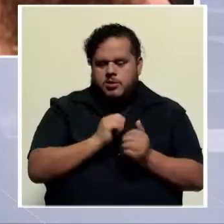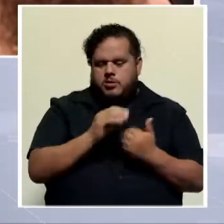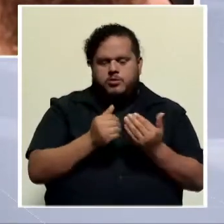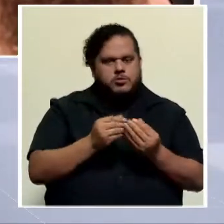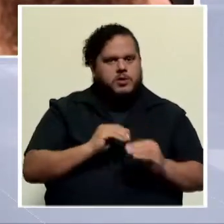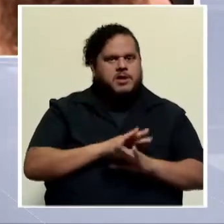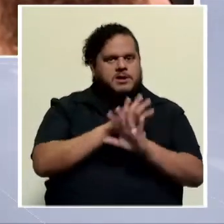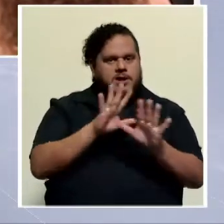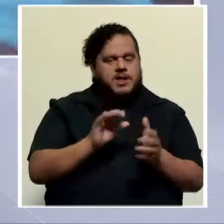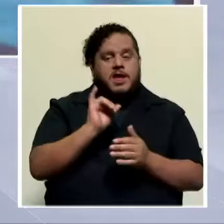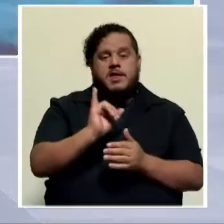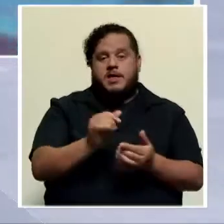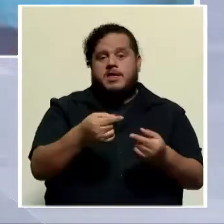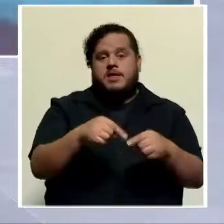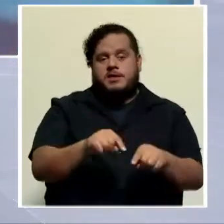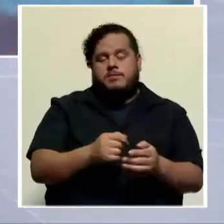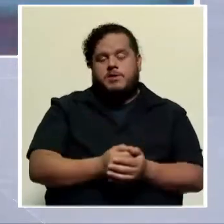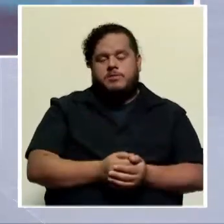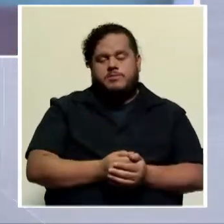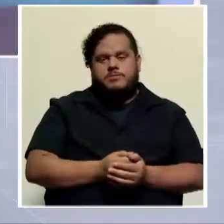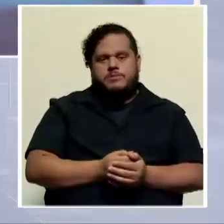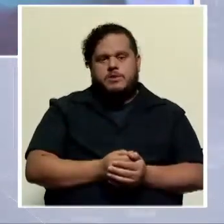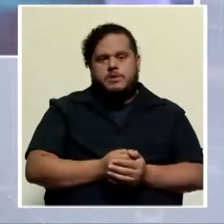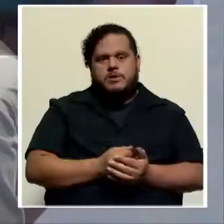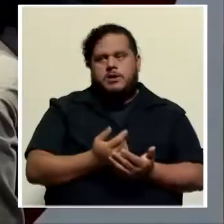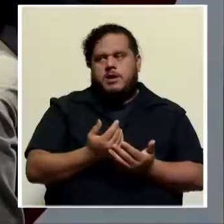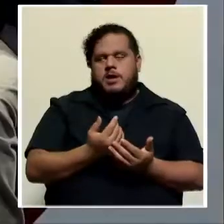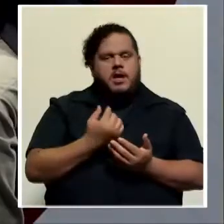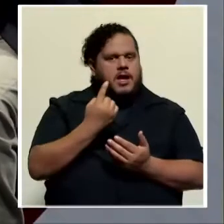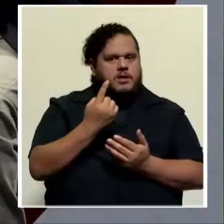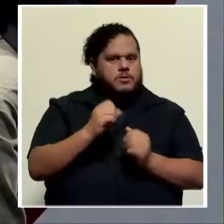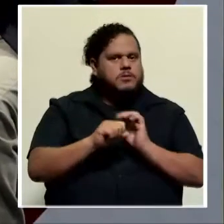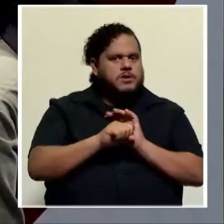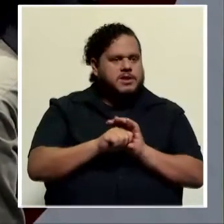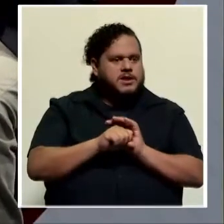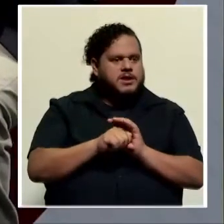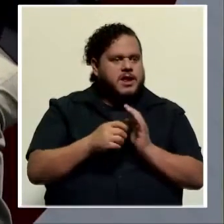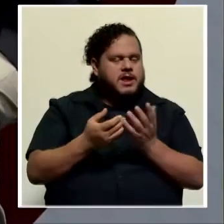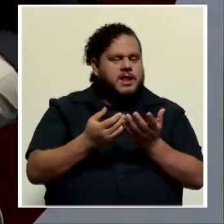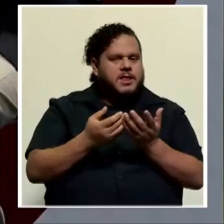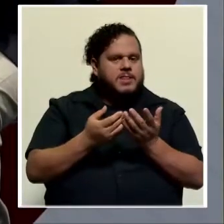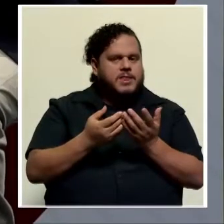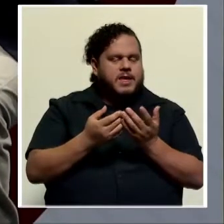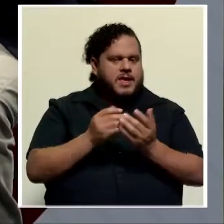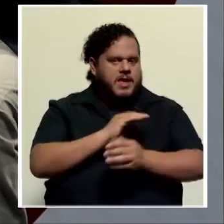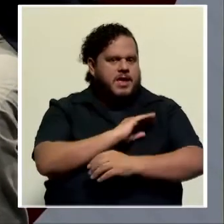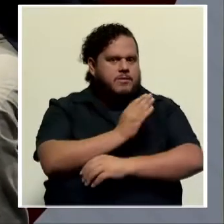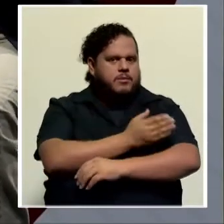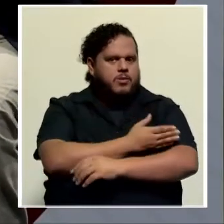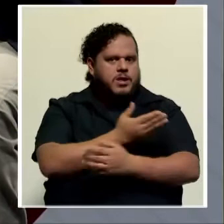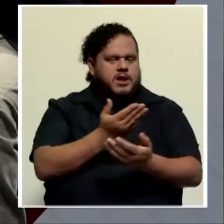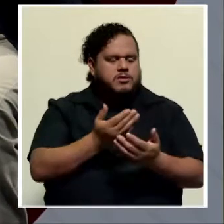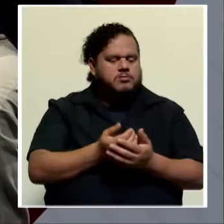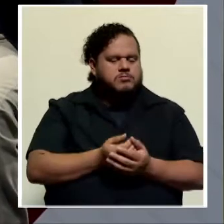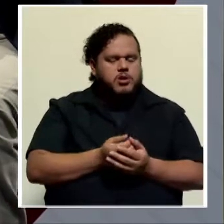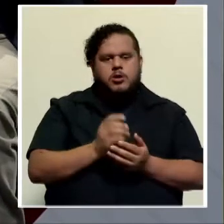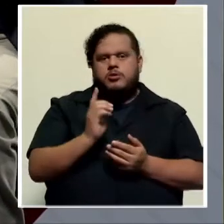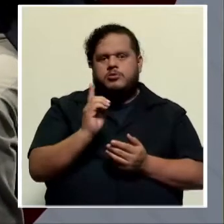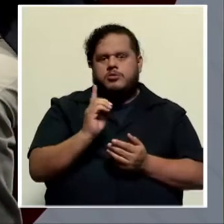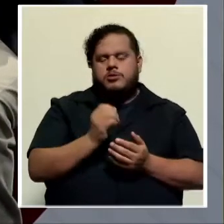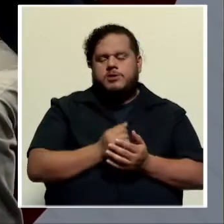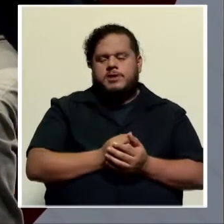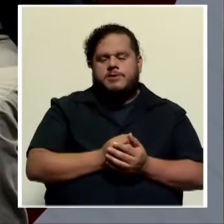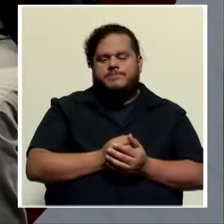claridad. Y así ocurrió. Es decir, hay una señal de sosiego, de moderación, en